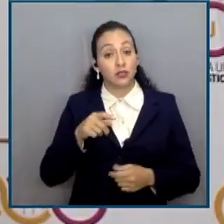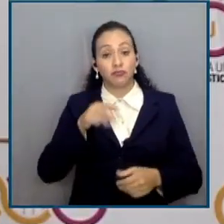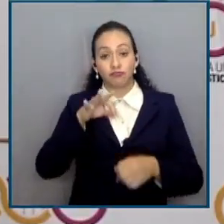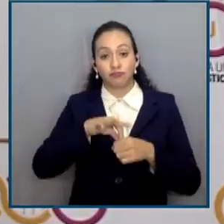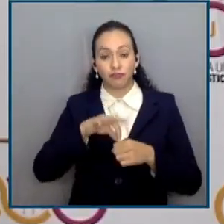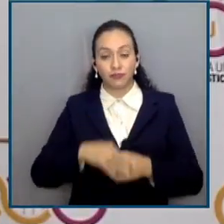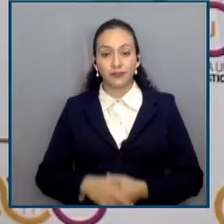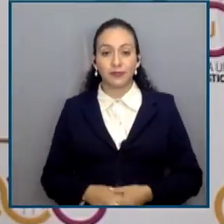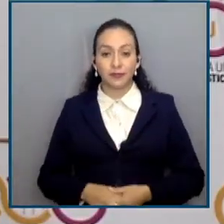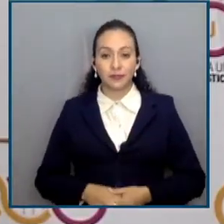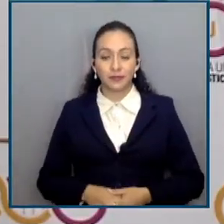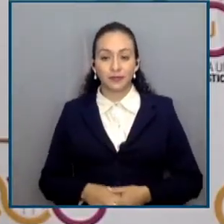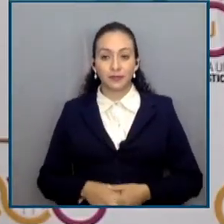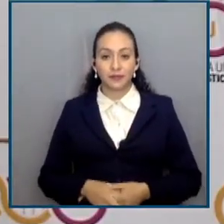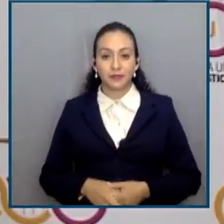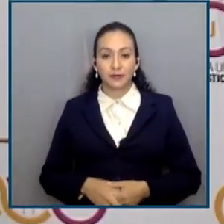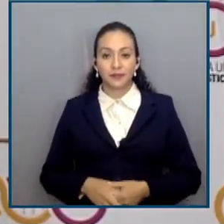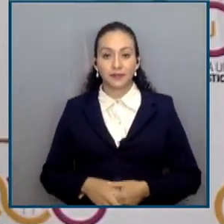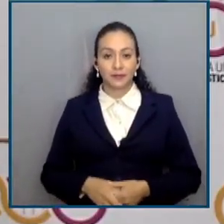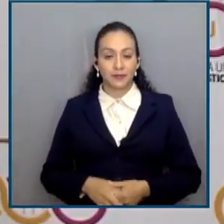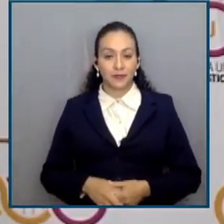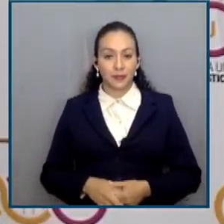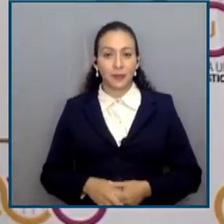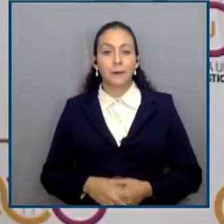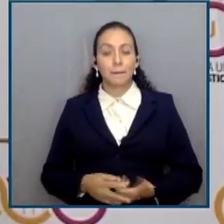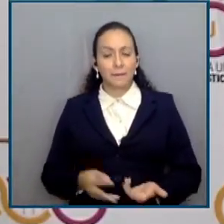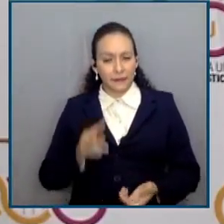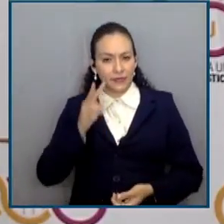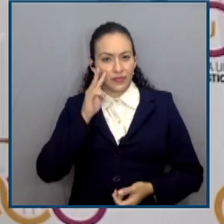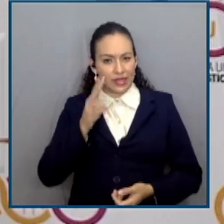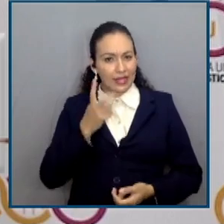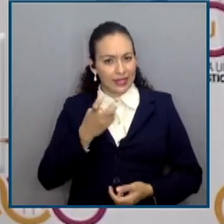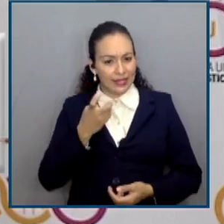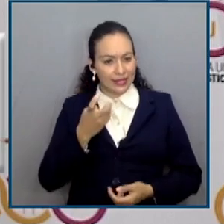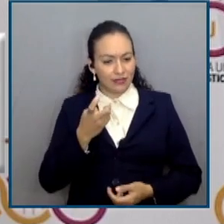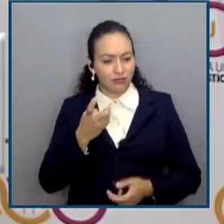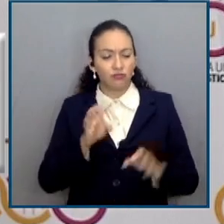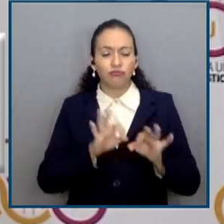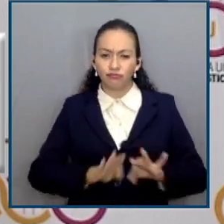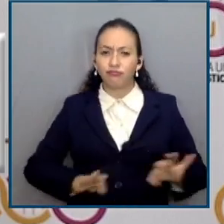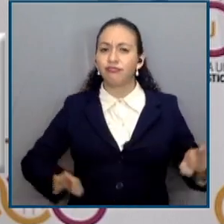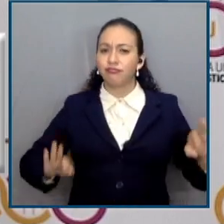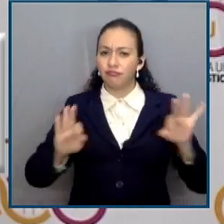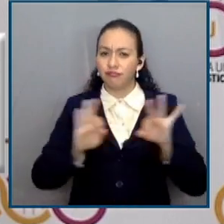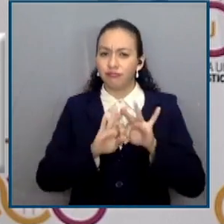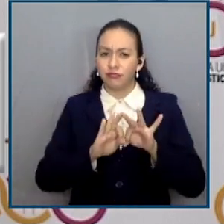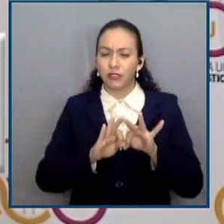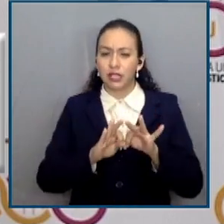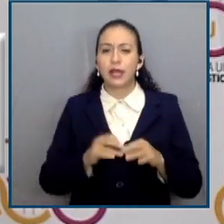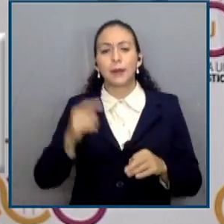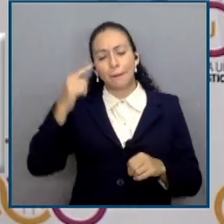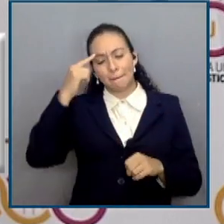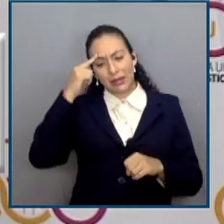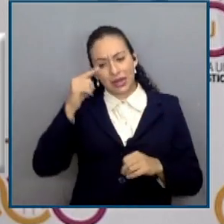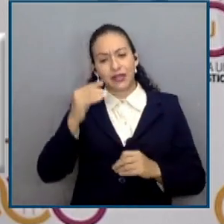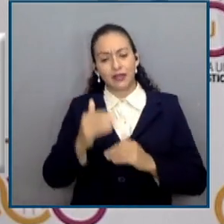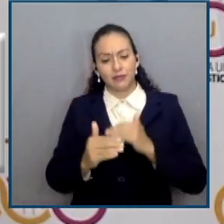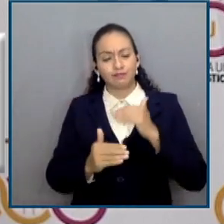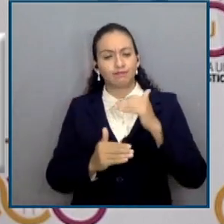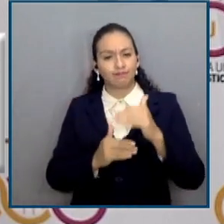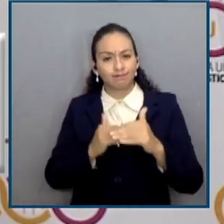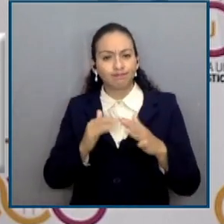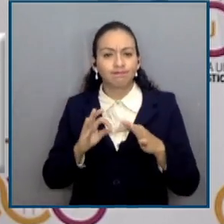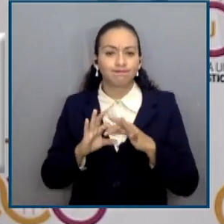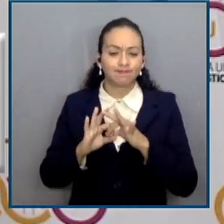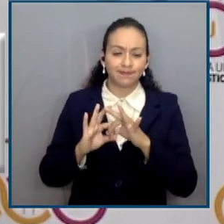Entonces, creo yo que esa es la base para seguir en un camino de fortalecimiento, de consolidación